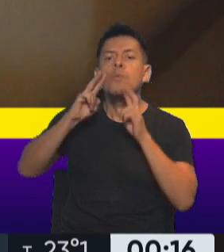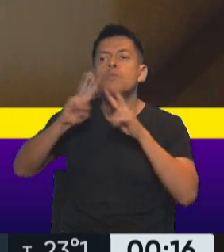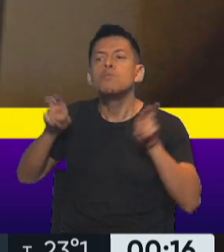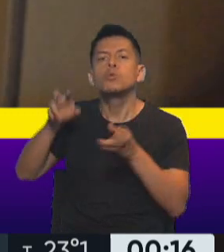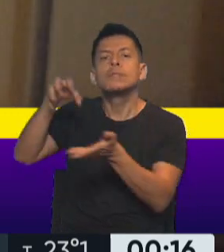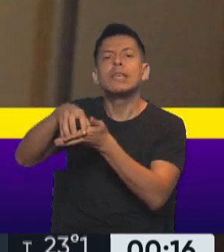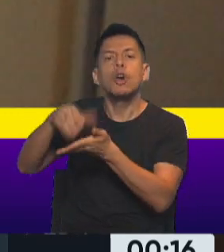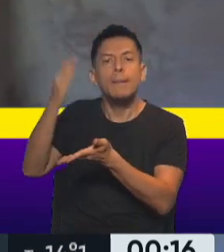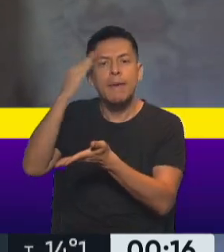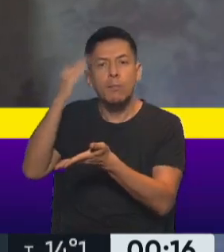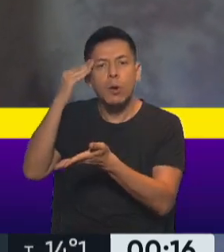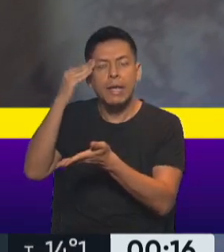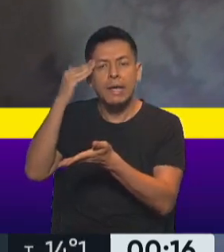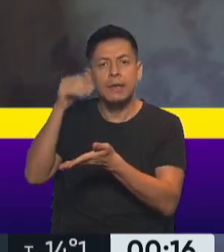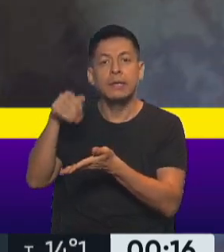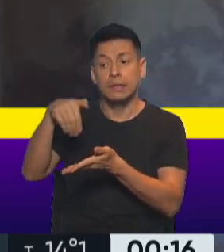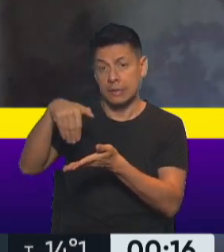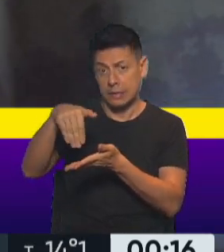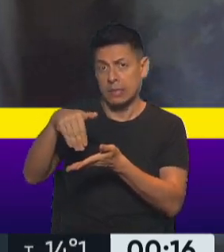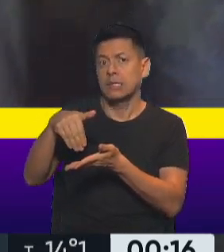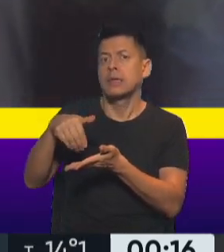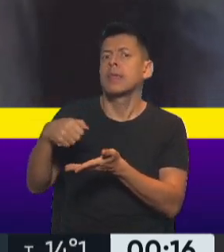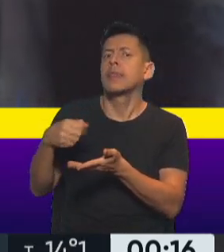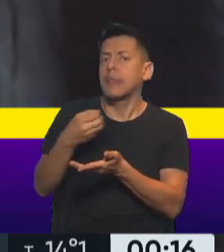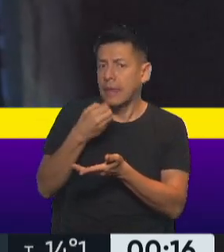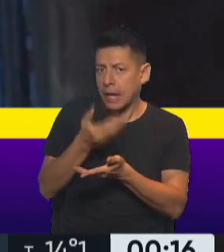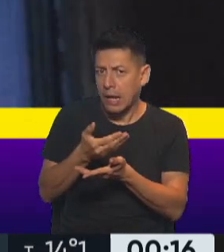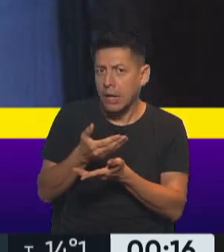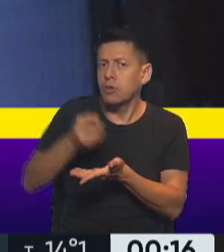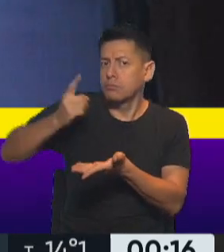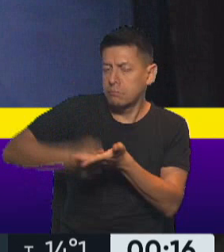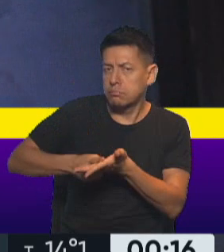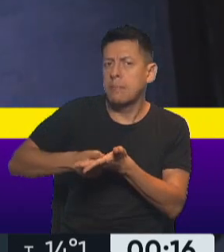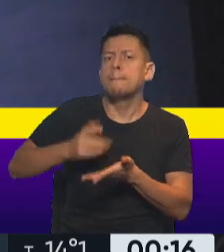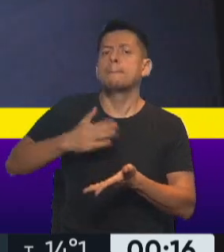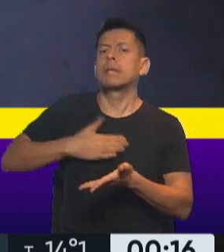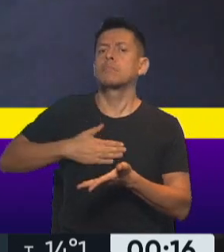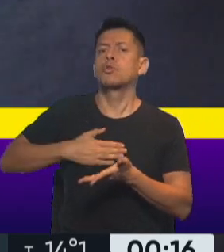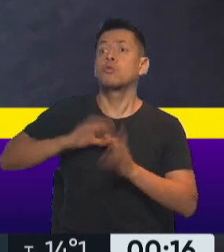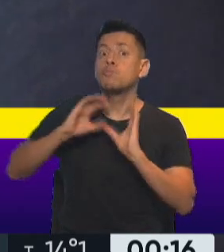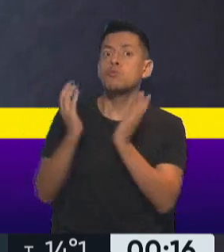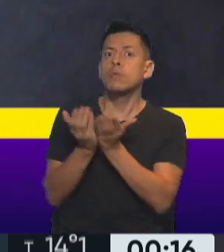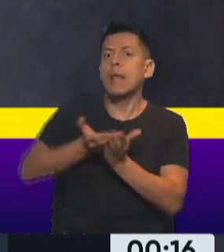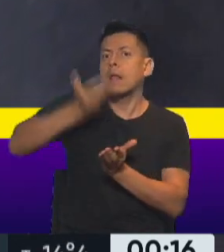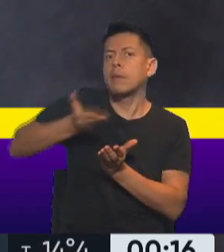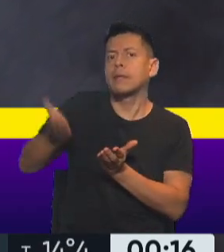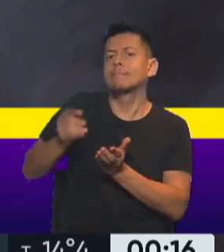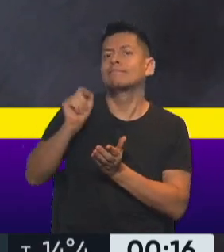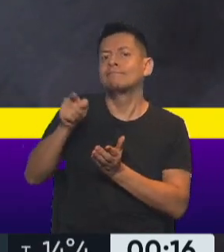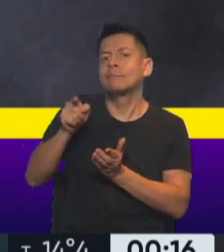de la memoria recientemente postulado para ser declarado Patrimonio Mundial de la Humanidad por la